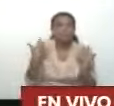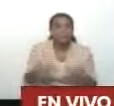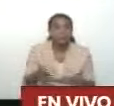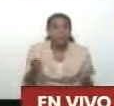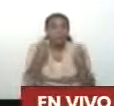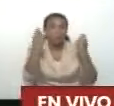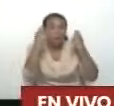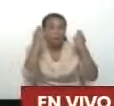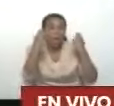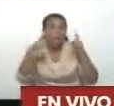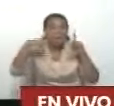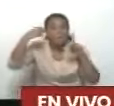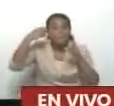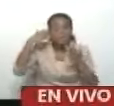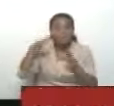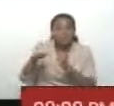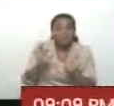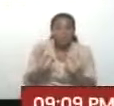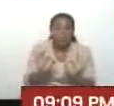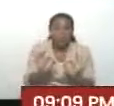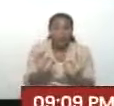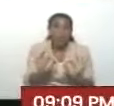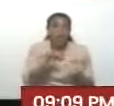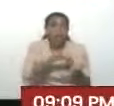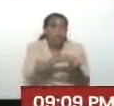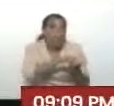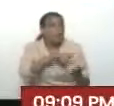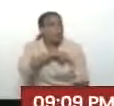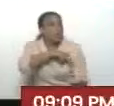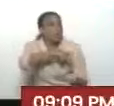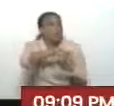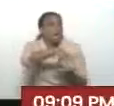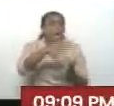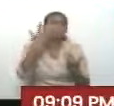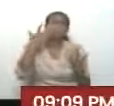luego publicaba videos él en Nueva York caminando